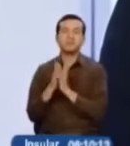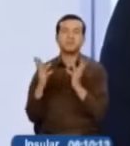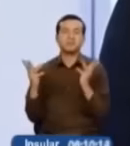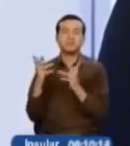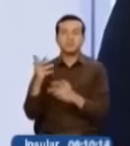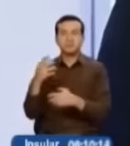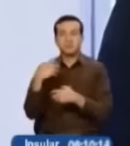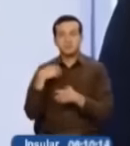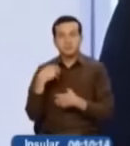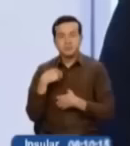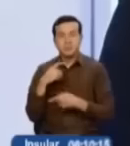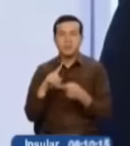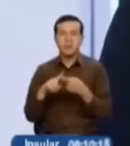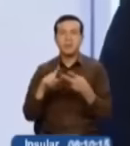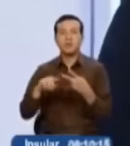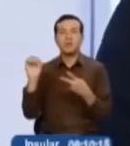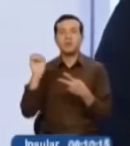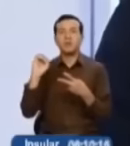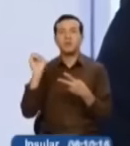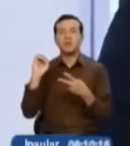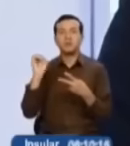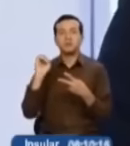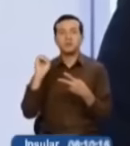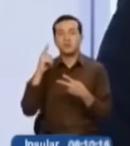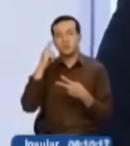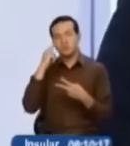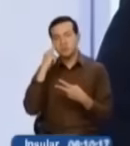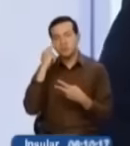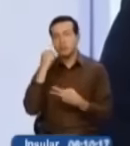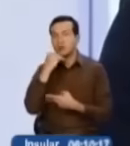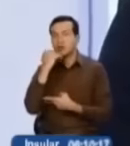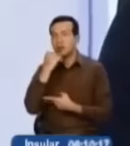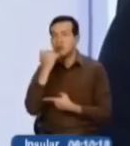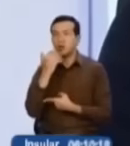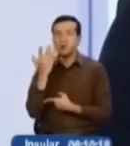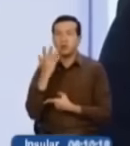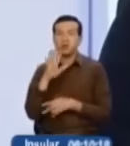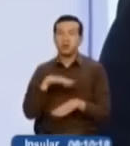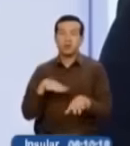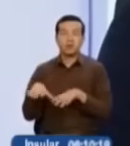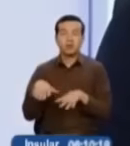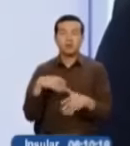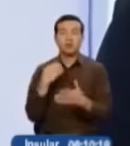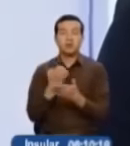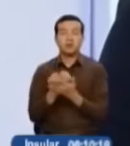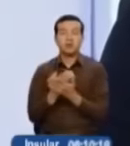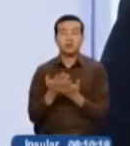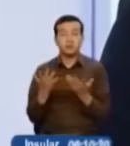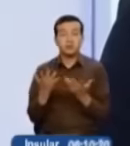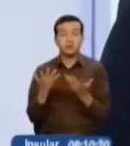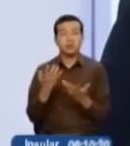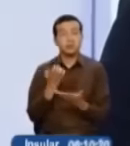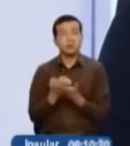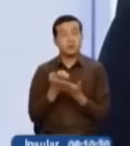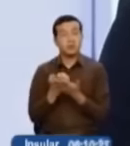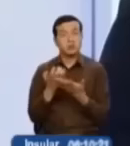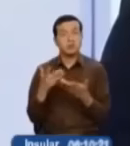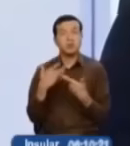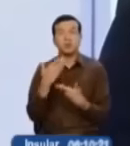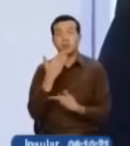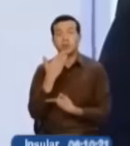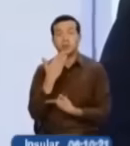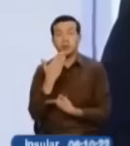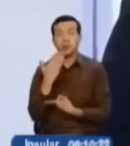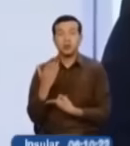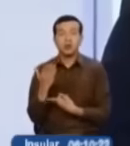de garantías o comprobantes, digamos, de los ingresos de la actividad económica que realmente en la economía popular y solidaria